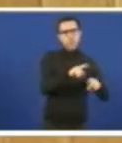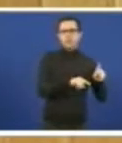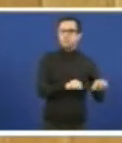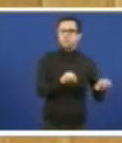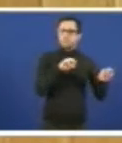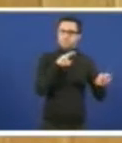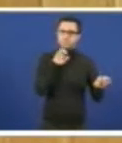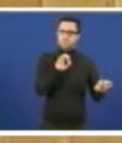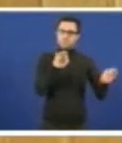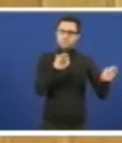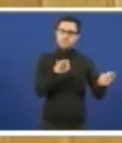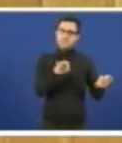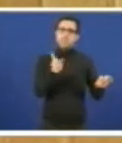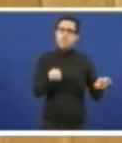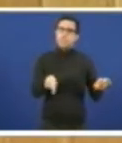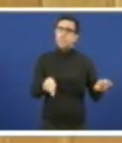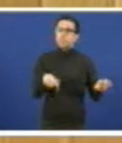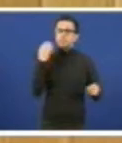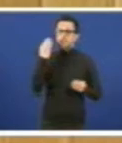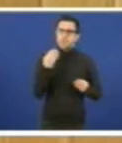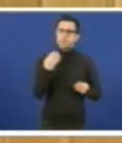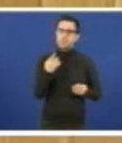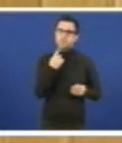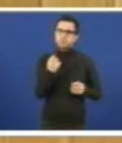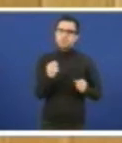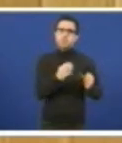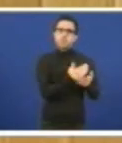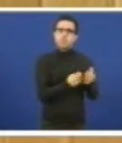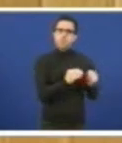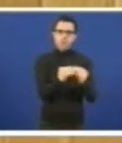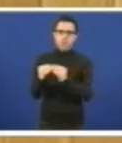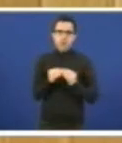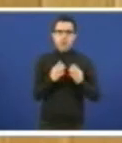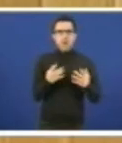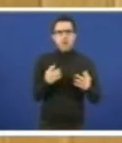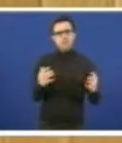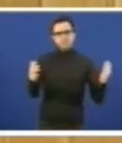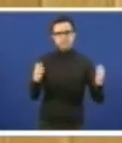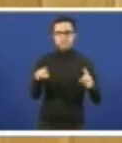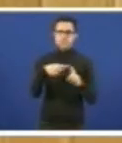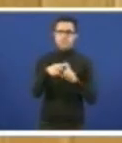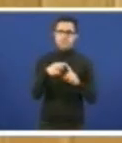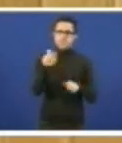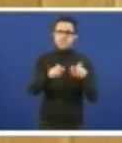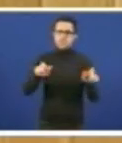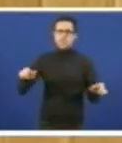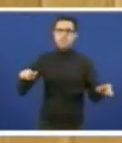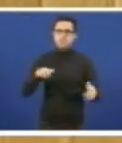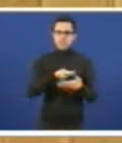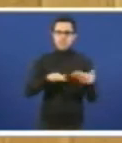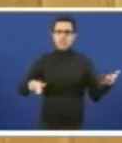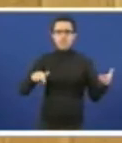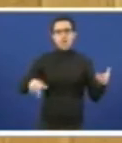que tamén así o debe ser para toda a Cámara e para a cidadanía de Galiza. Efectivamente, hoxe non falaremos